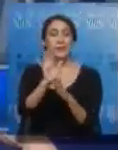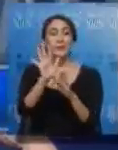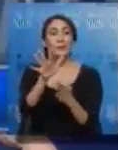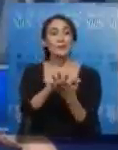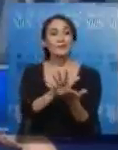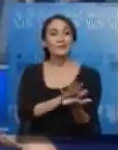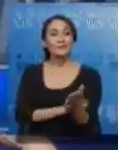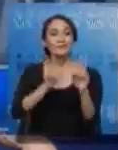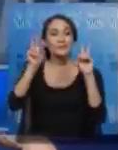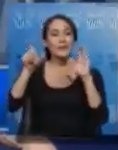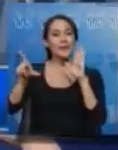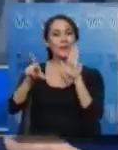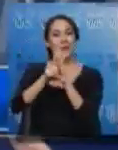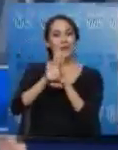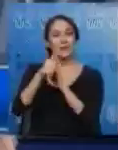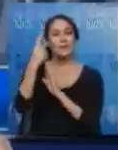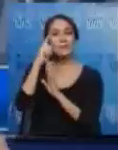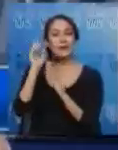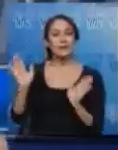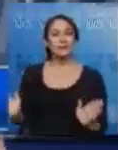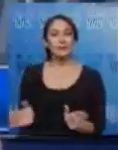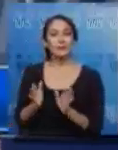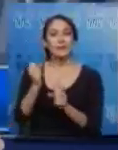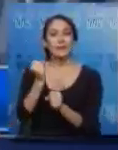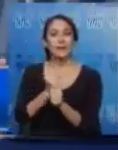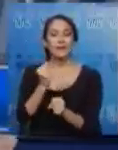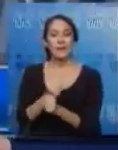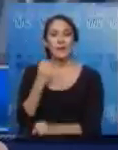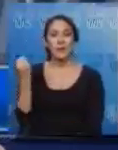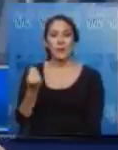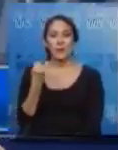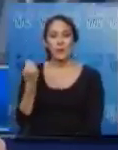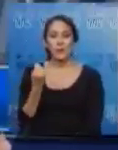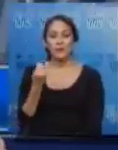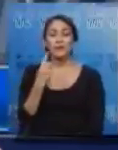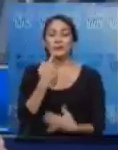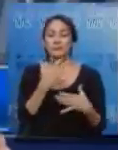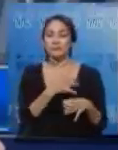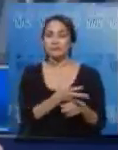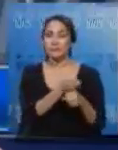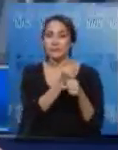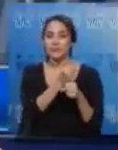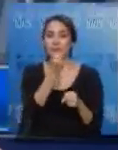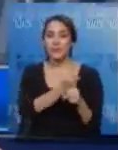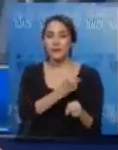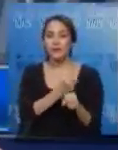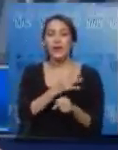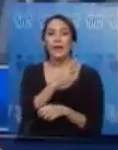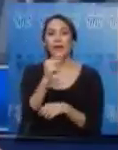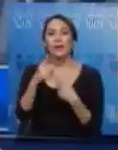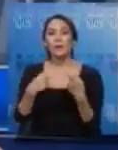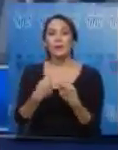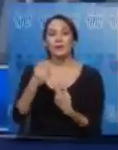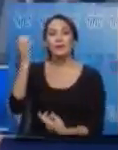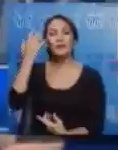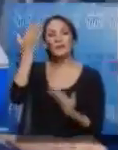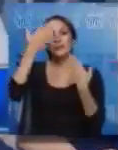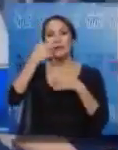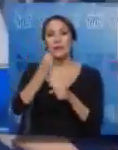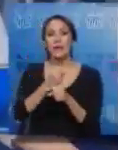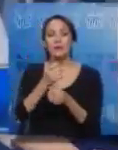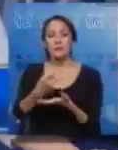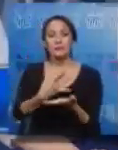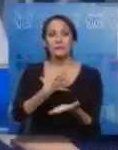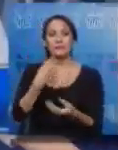ahora se denomina Ley para la Promoción del Trabajo Juvenil, Conservación del Empleo y Seguro de Desempleo. Conozcamos a continuación cuáles son